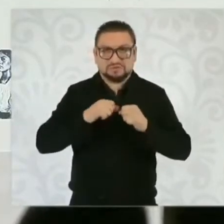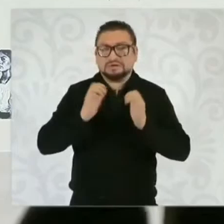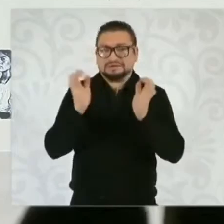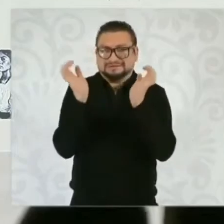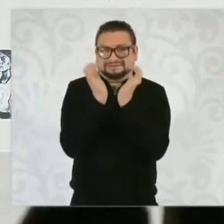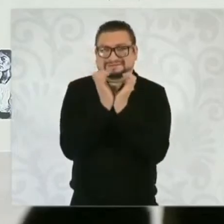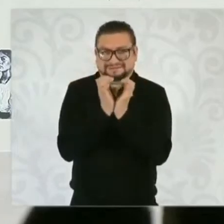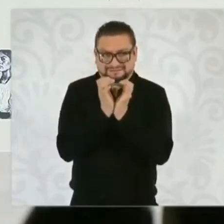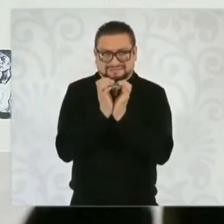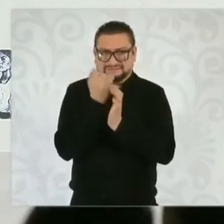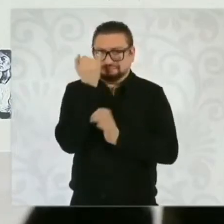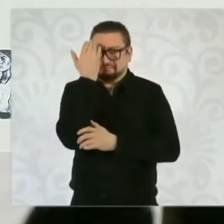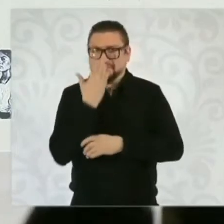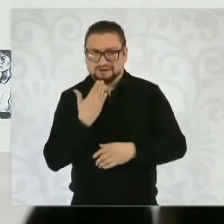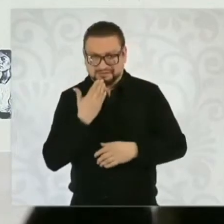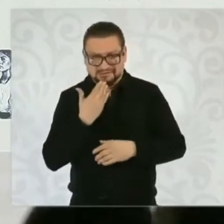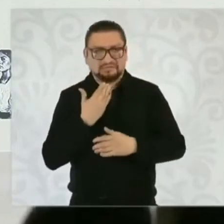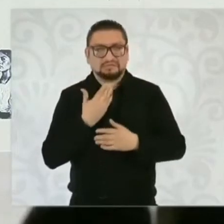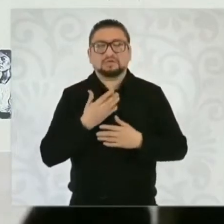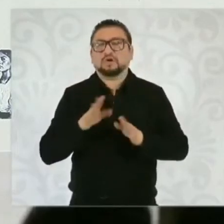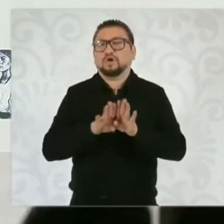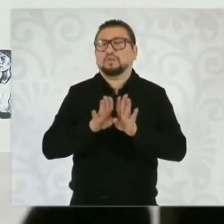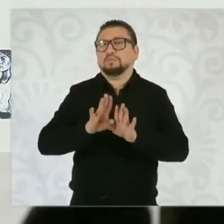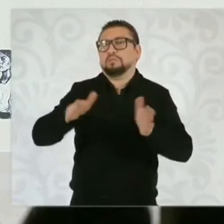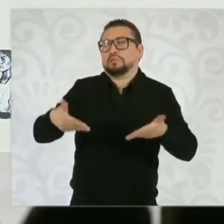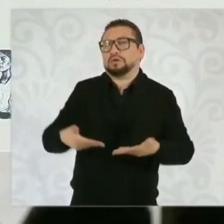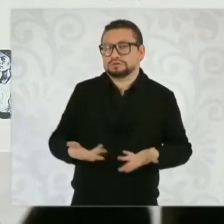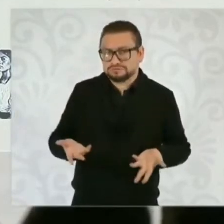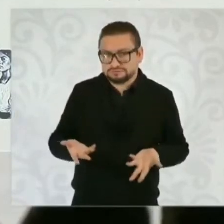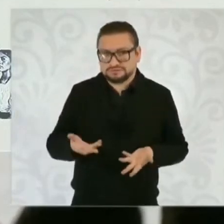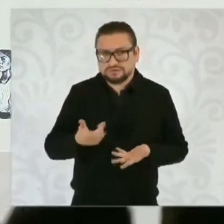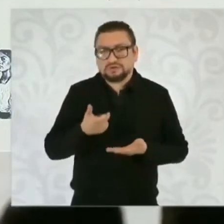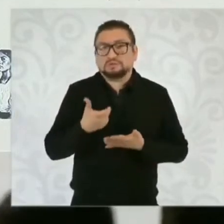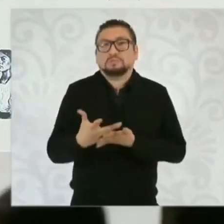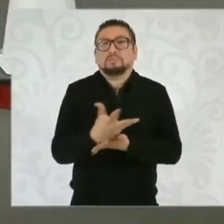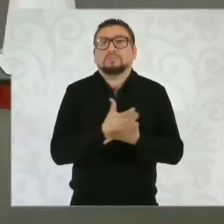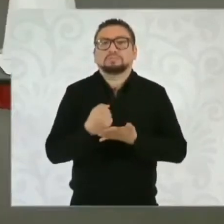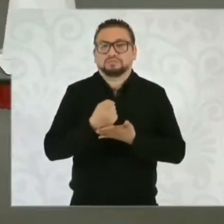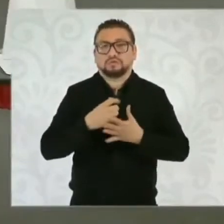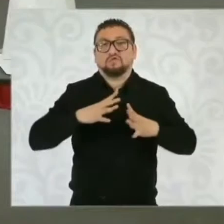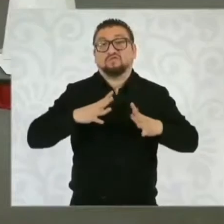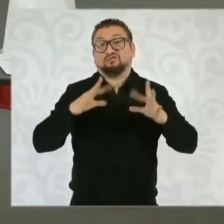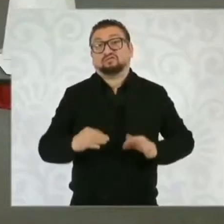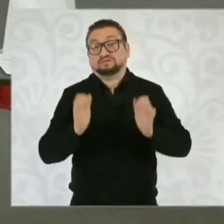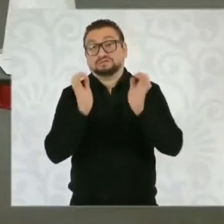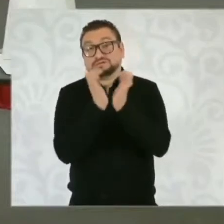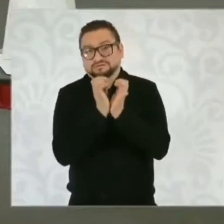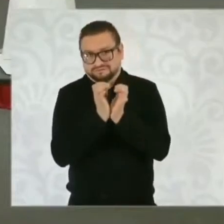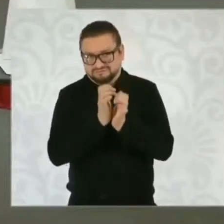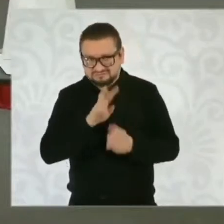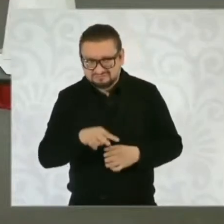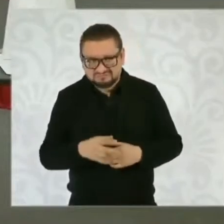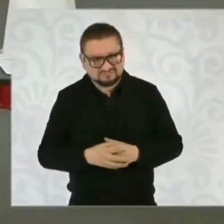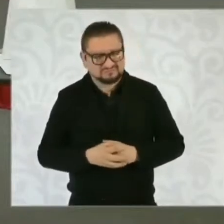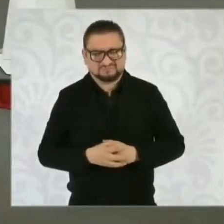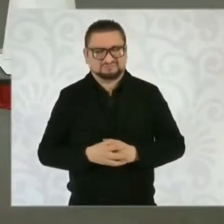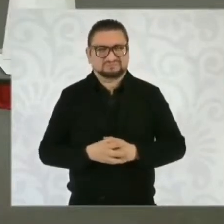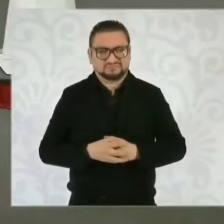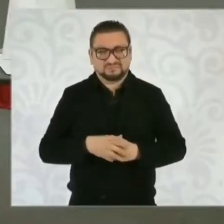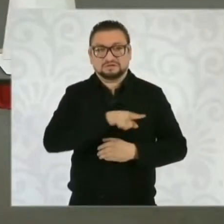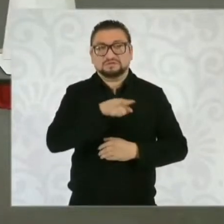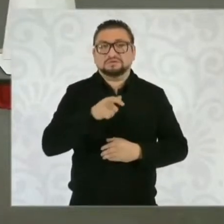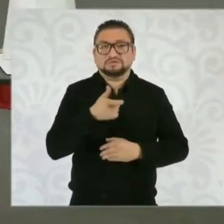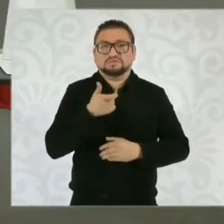de la institución. Entonces se presentan como si fueran una fundación del ISSSTE y